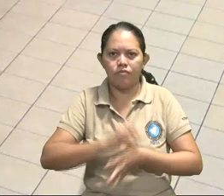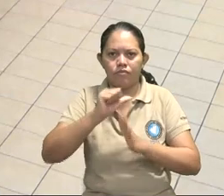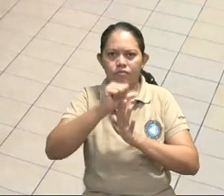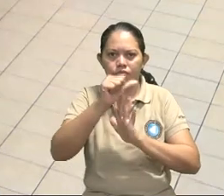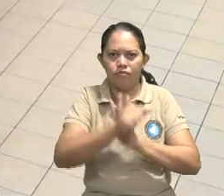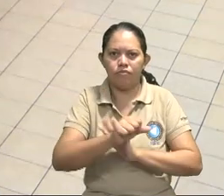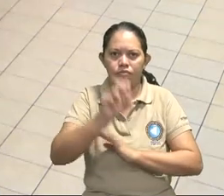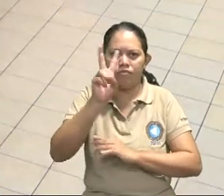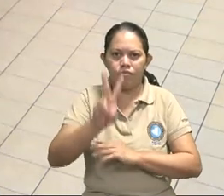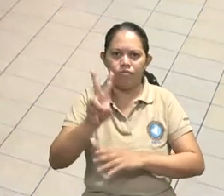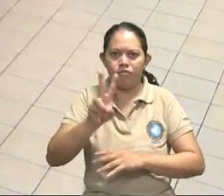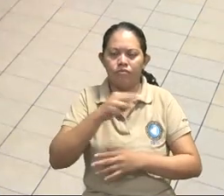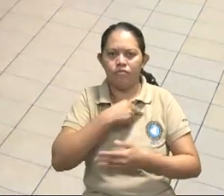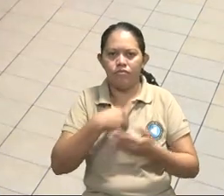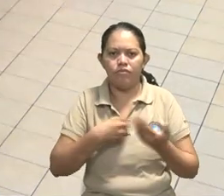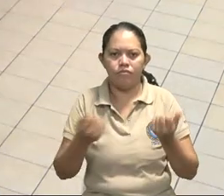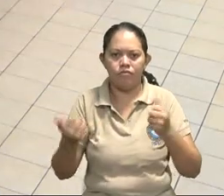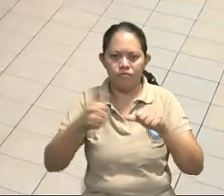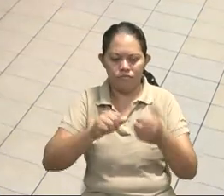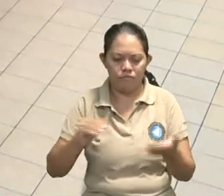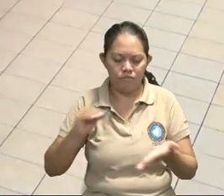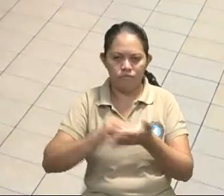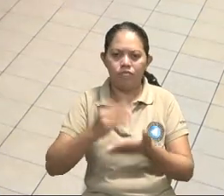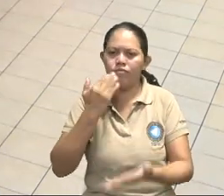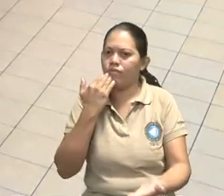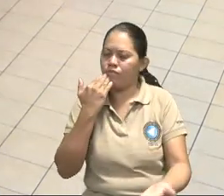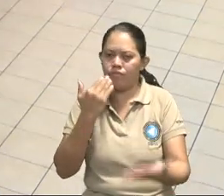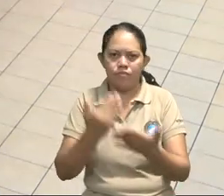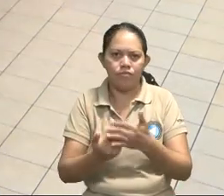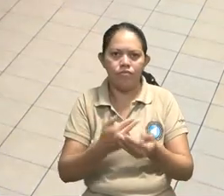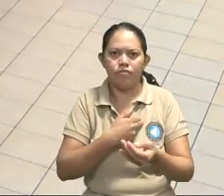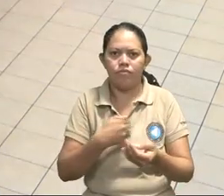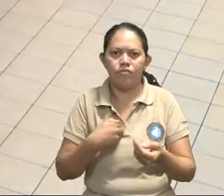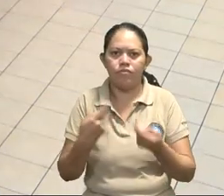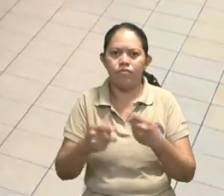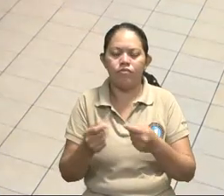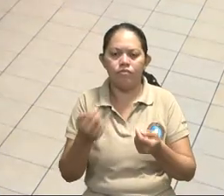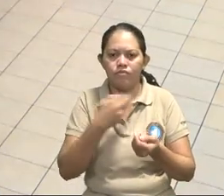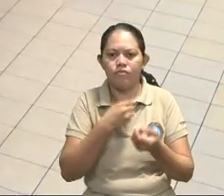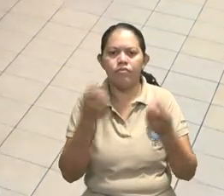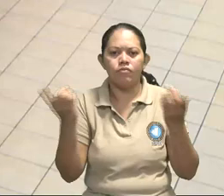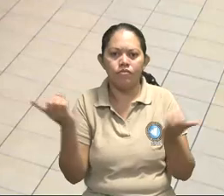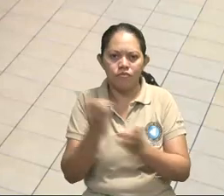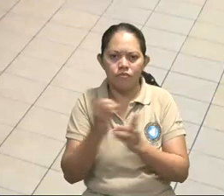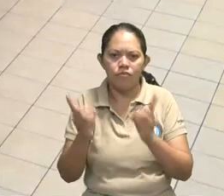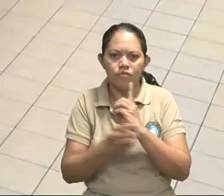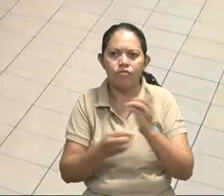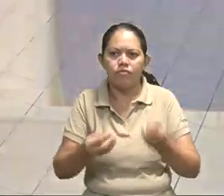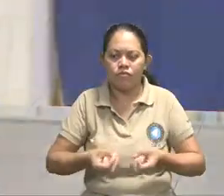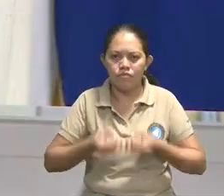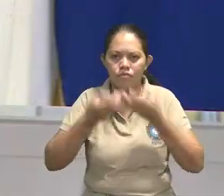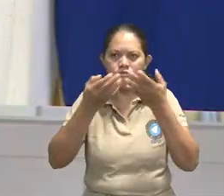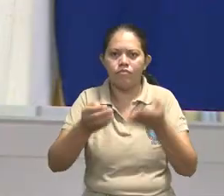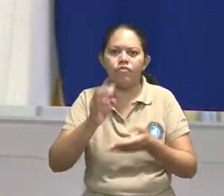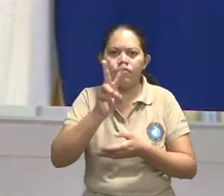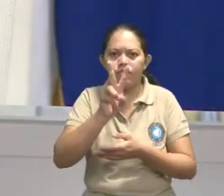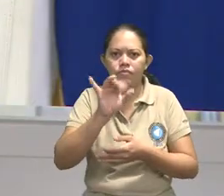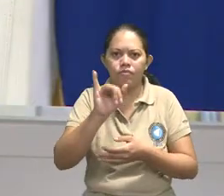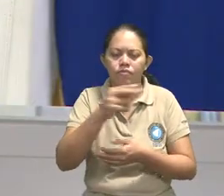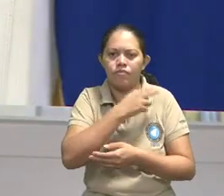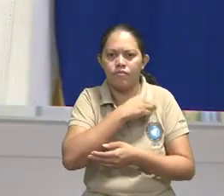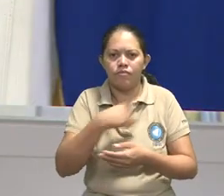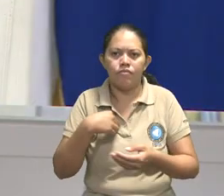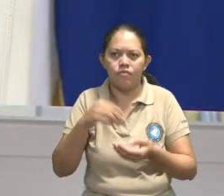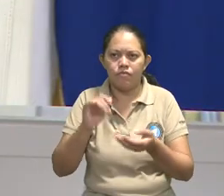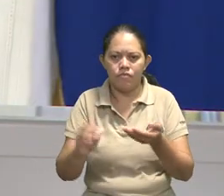Artículo 2. Monto de la pensión de gracia. La pensión de gracia concedida por virtud del